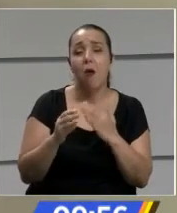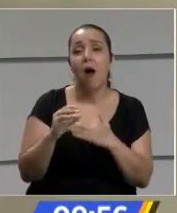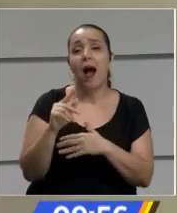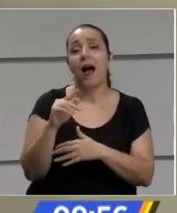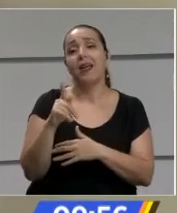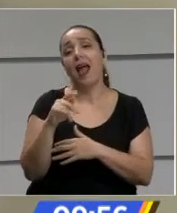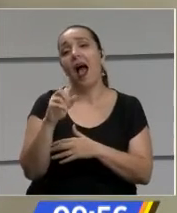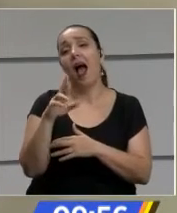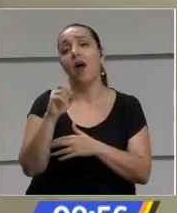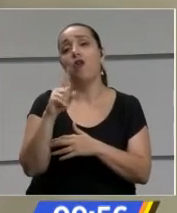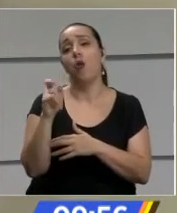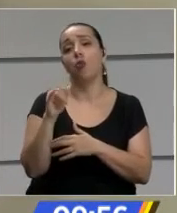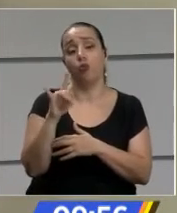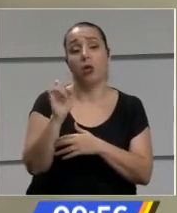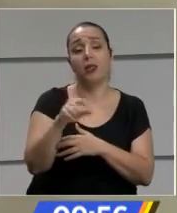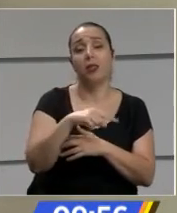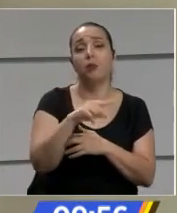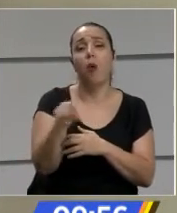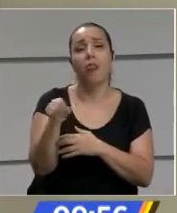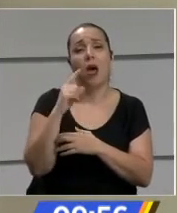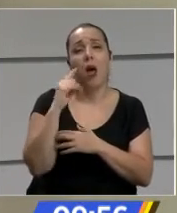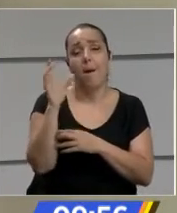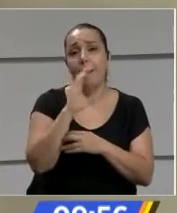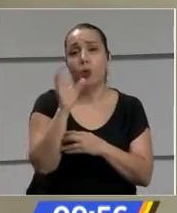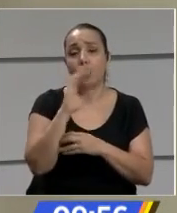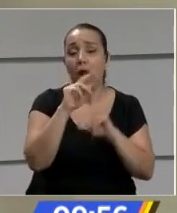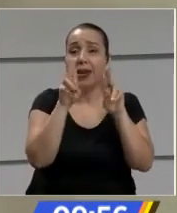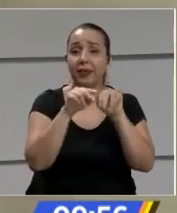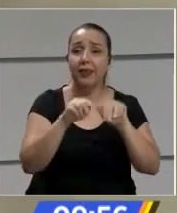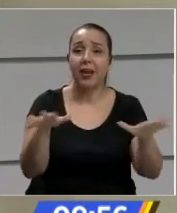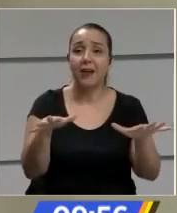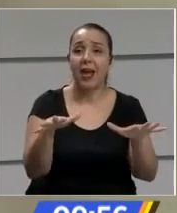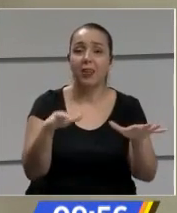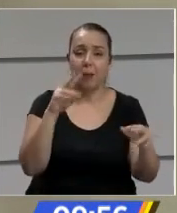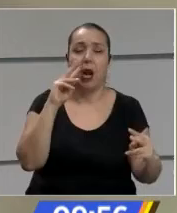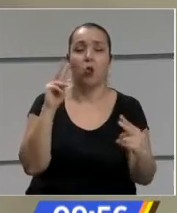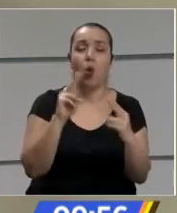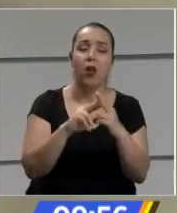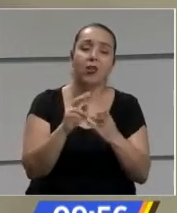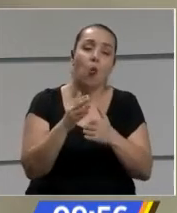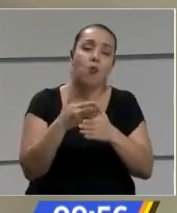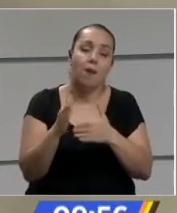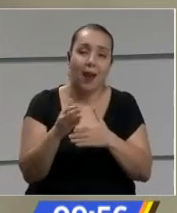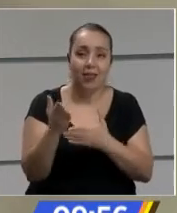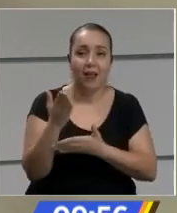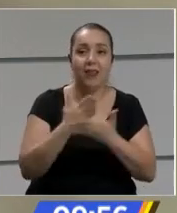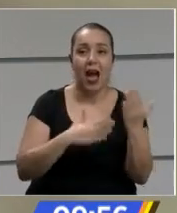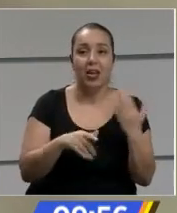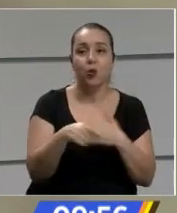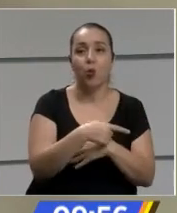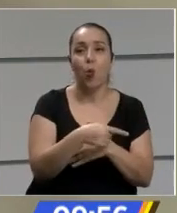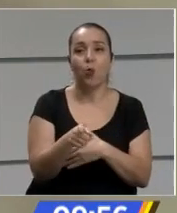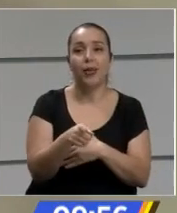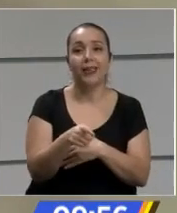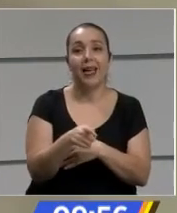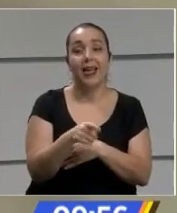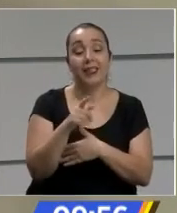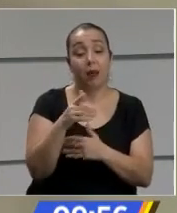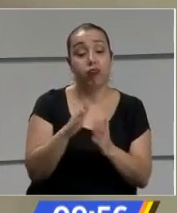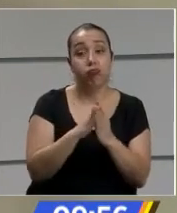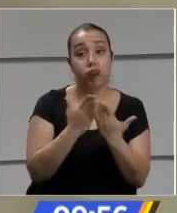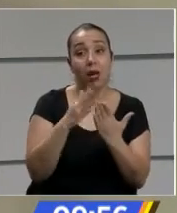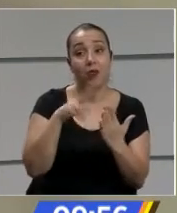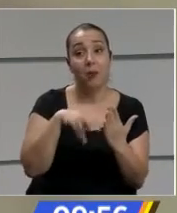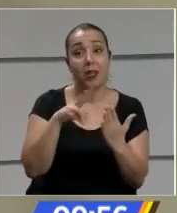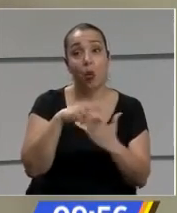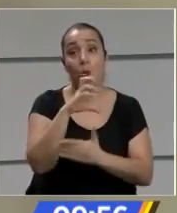y buscar para que conozcan muchísimo más, bueno, una parte de todo lo que es la literatura